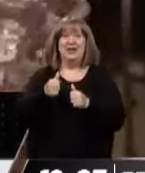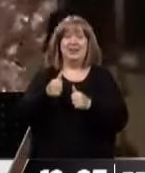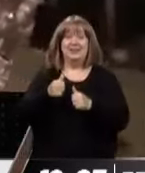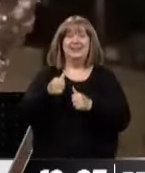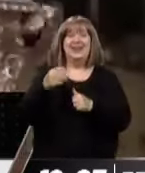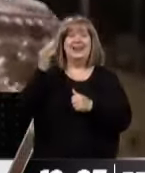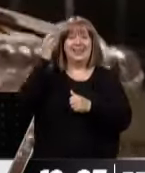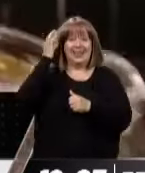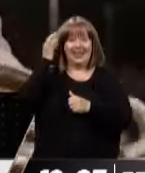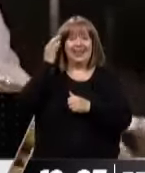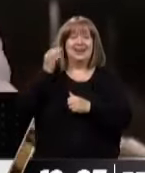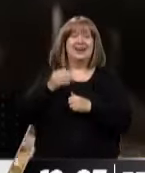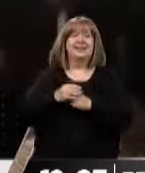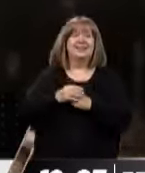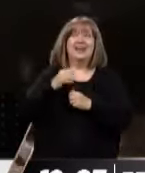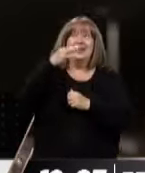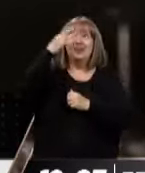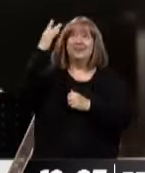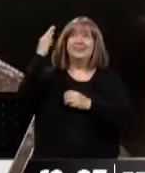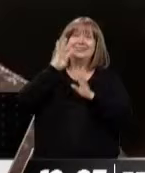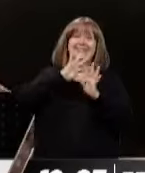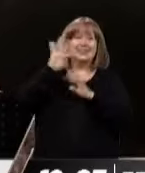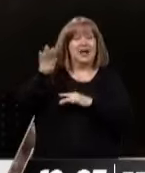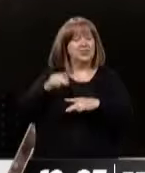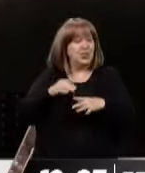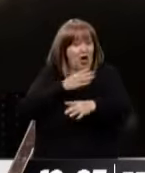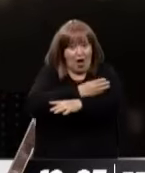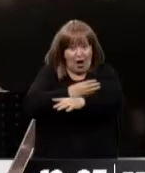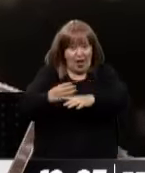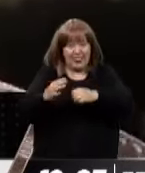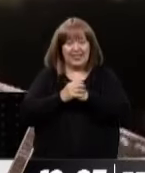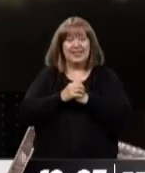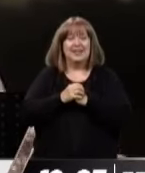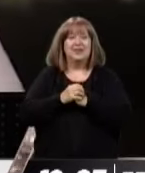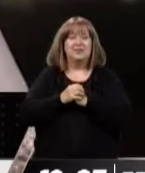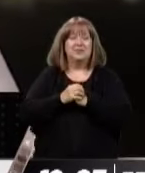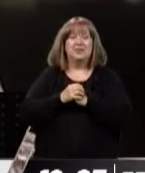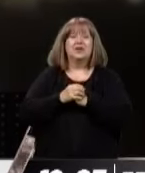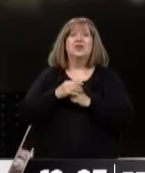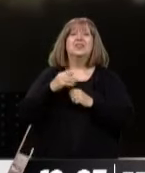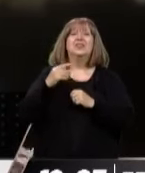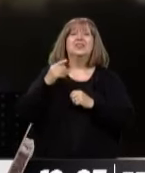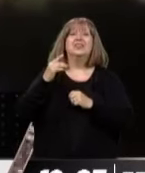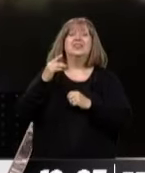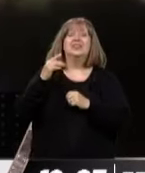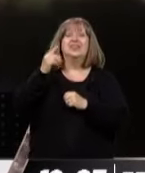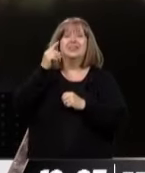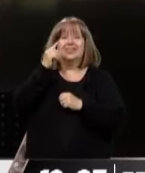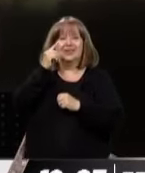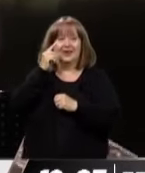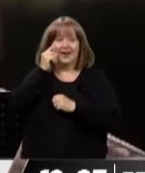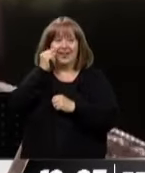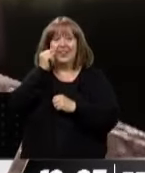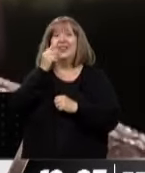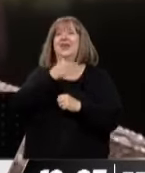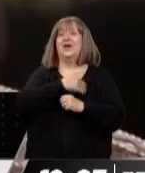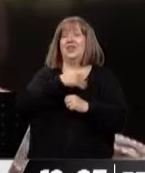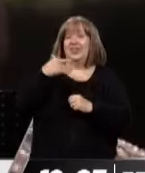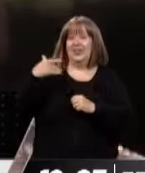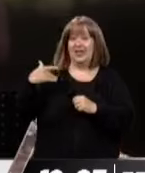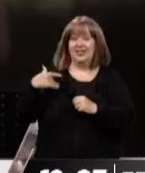Diego, desde el cielo. Me hizo cantar toda la canción. Mover. Con Diego y con la tortuga.